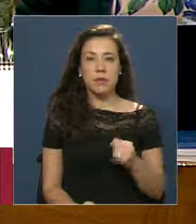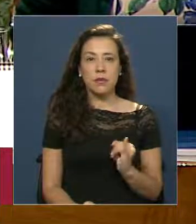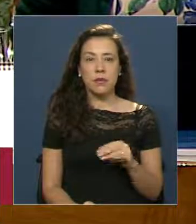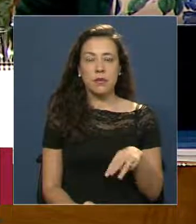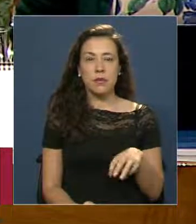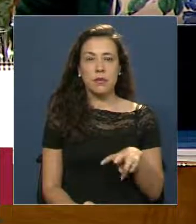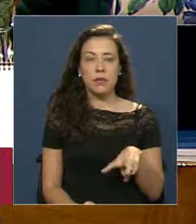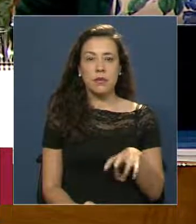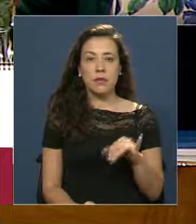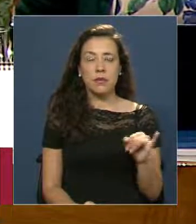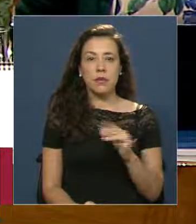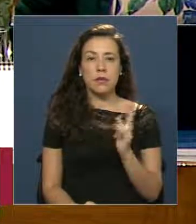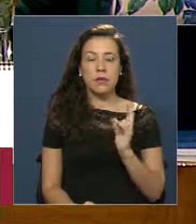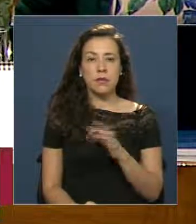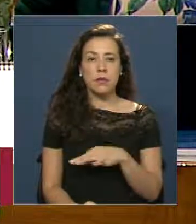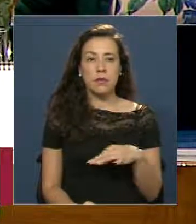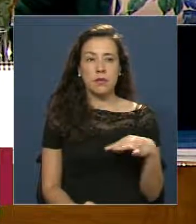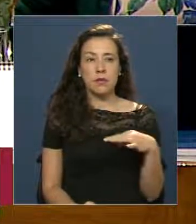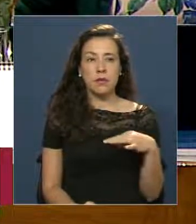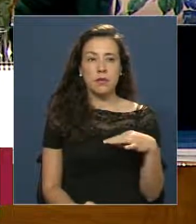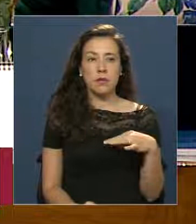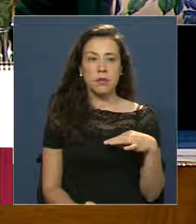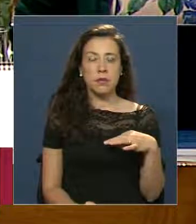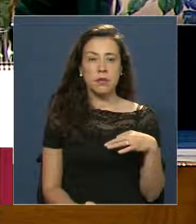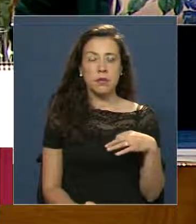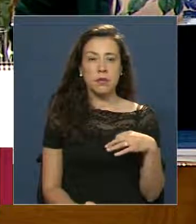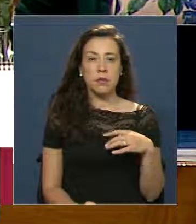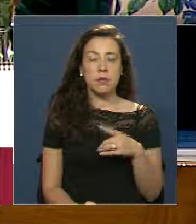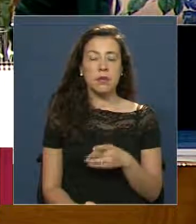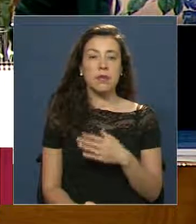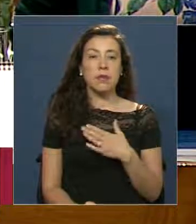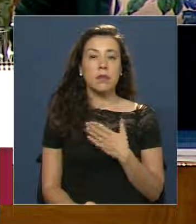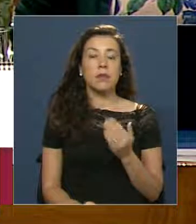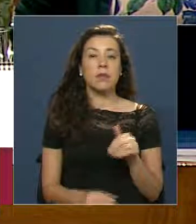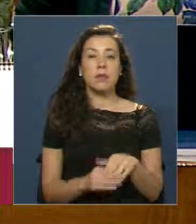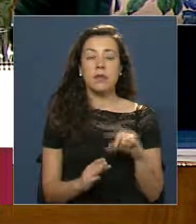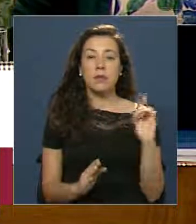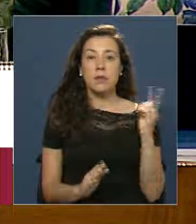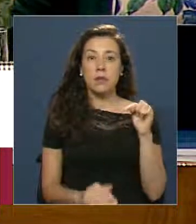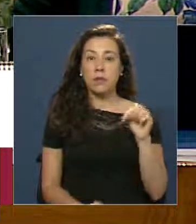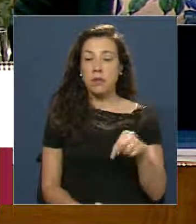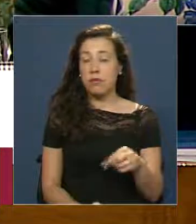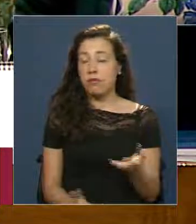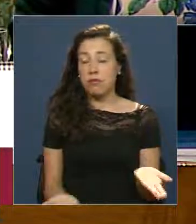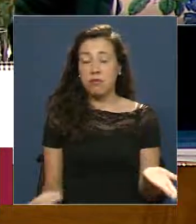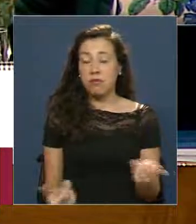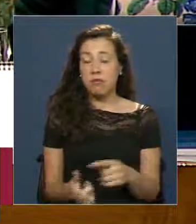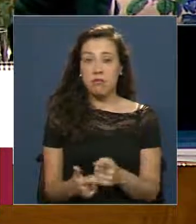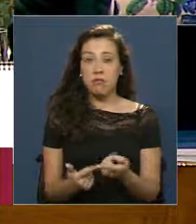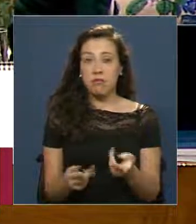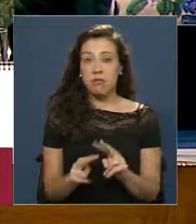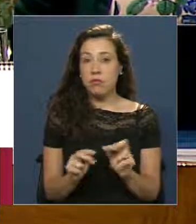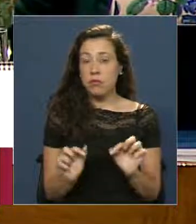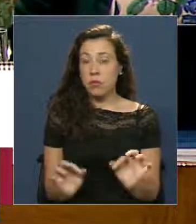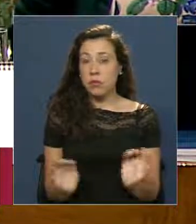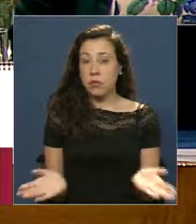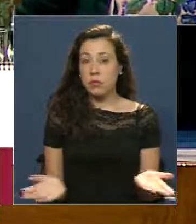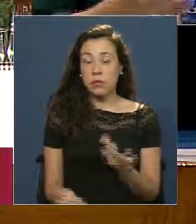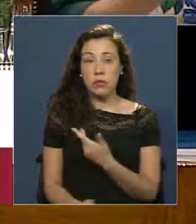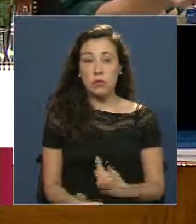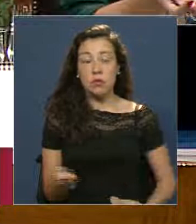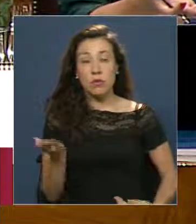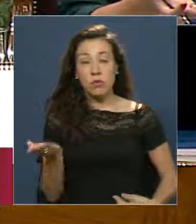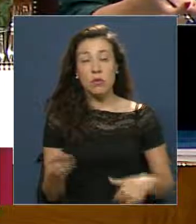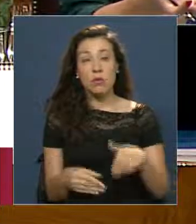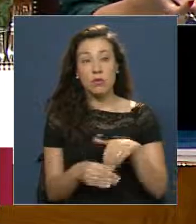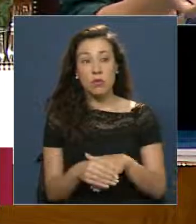Jiménez. El señor ministro de Sexpress me ha pedido que se vote en general el día de hoy. Entonces, eso es lo que estamos haciendo. El gobierno ha